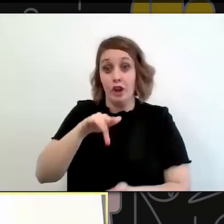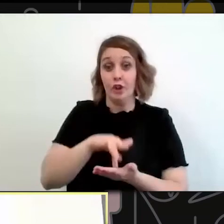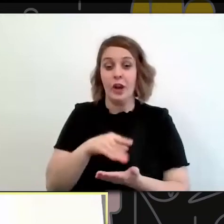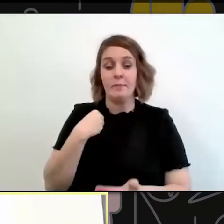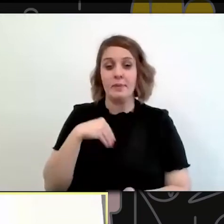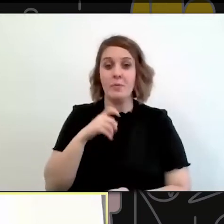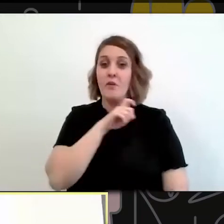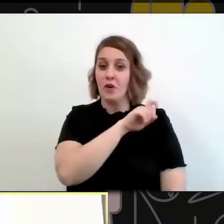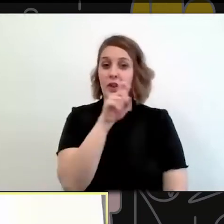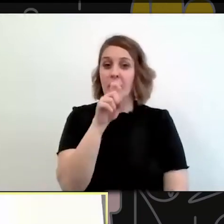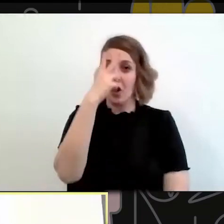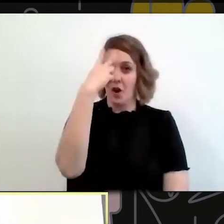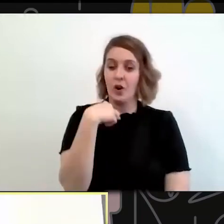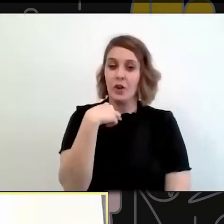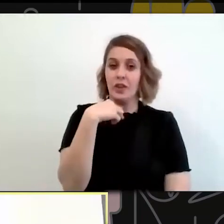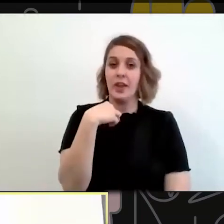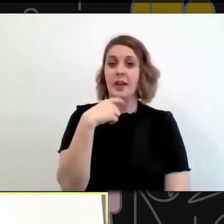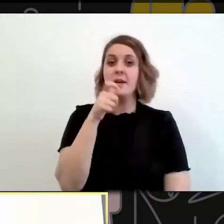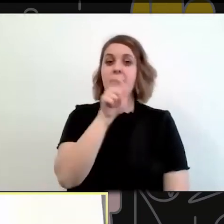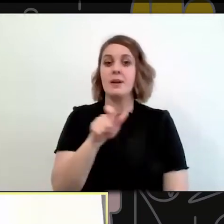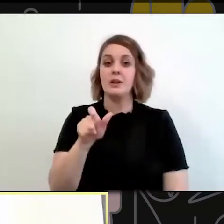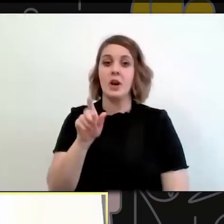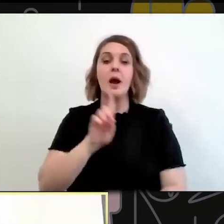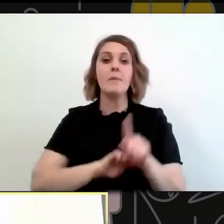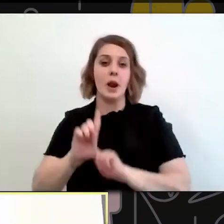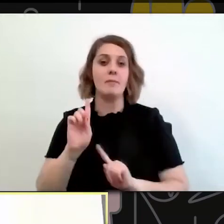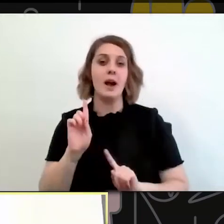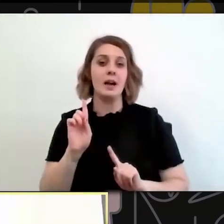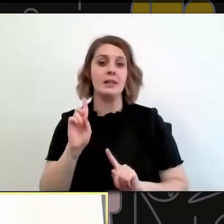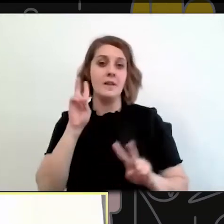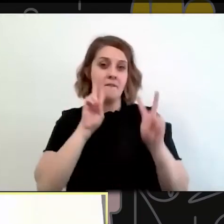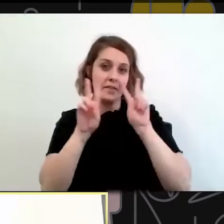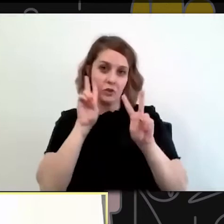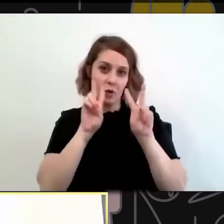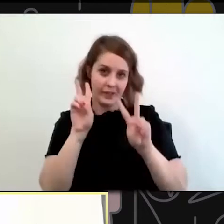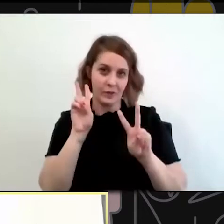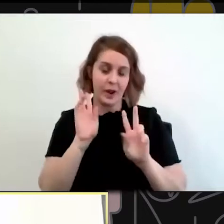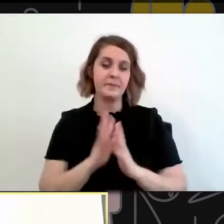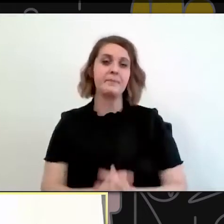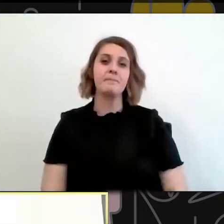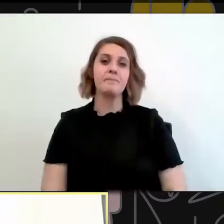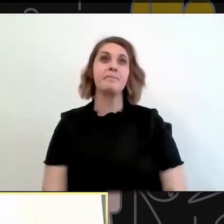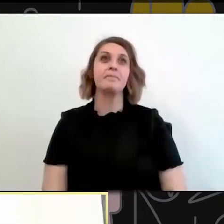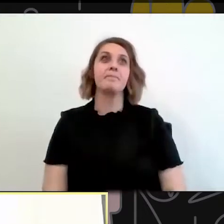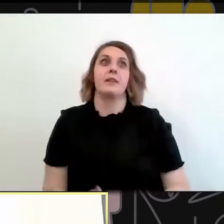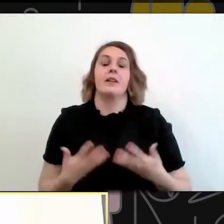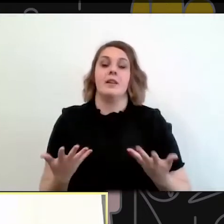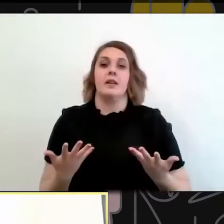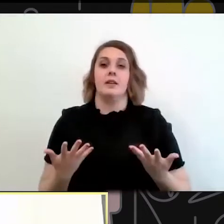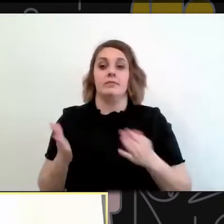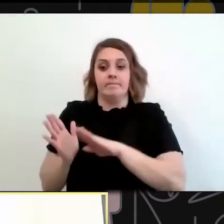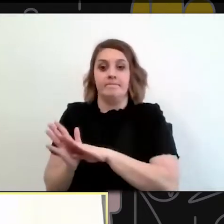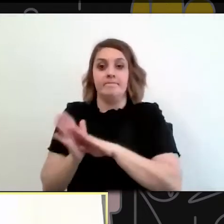la Fundación La ONCE, de personas con problemas visuales. Y aparte de todo